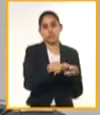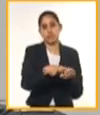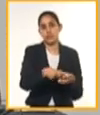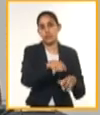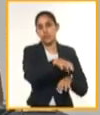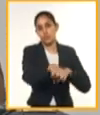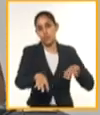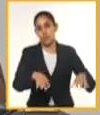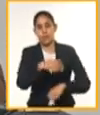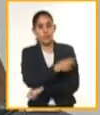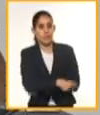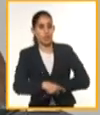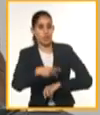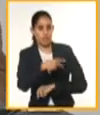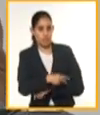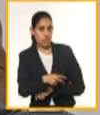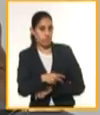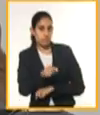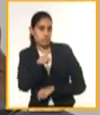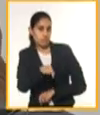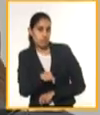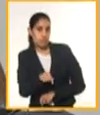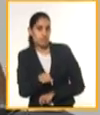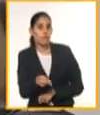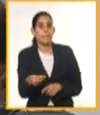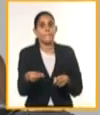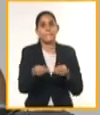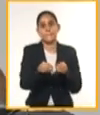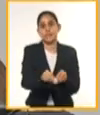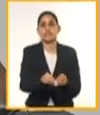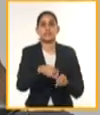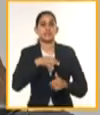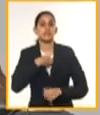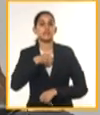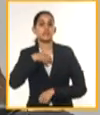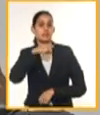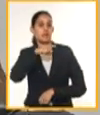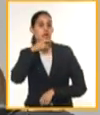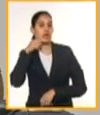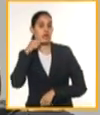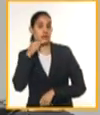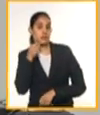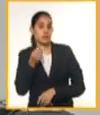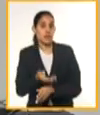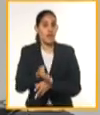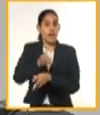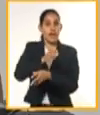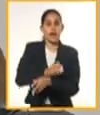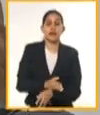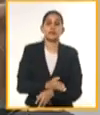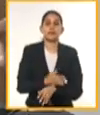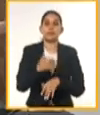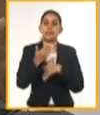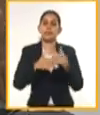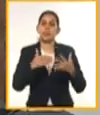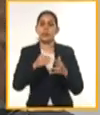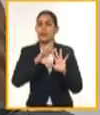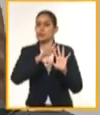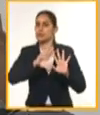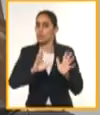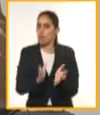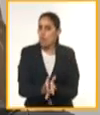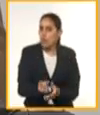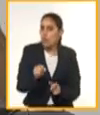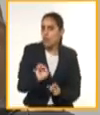se entronizó. Pero es que lo que no podemos es verlo sin ver todos los antecedentes que ocurrieron. Y los medios occidentales y